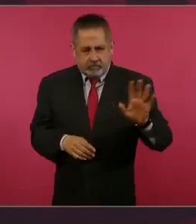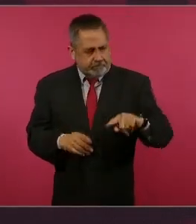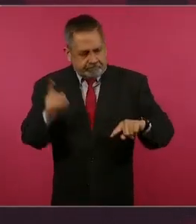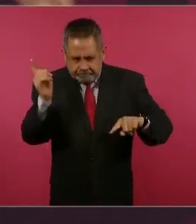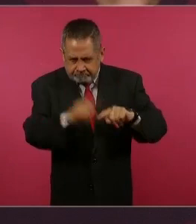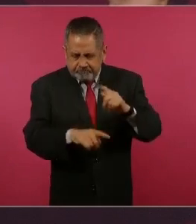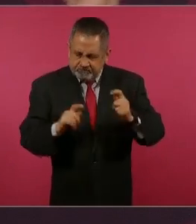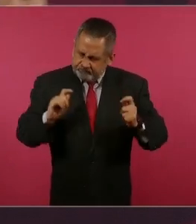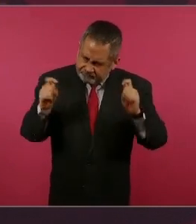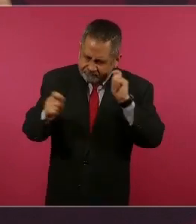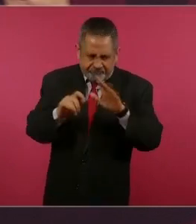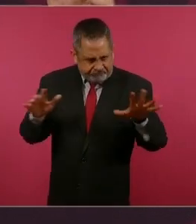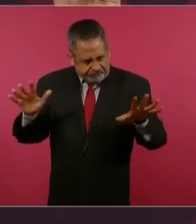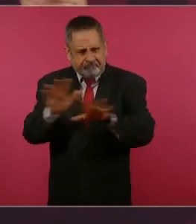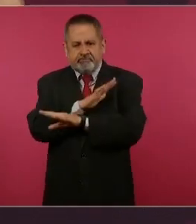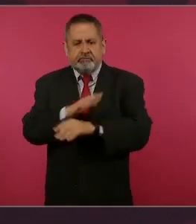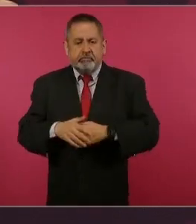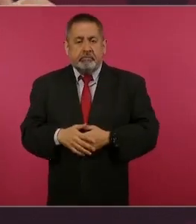Pemex llegó a ser